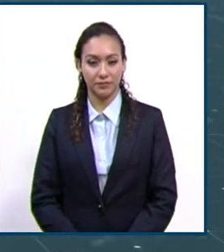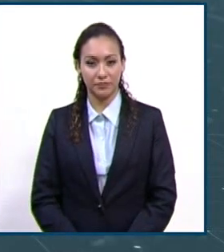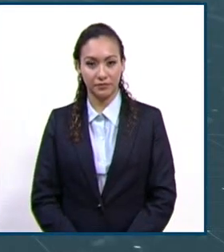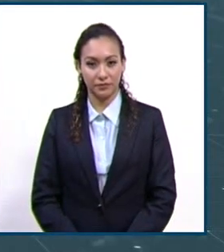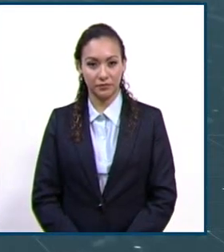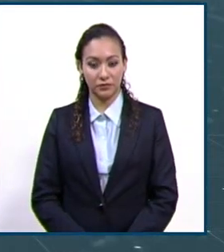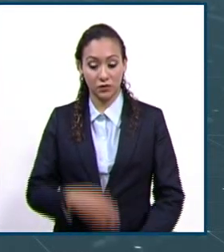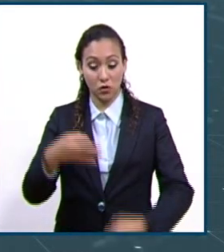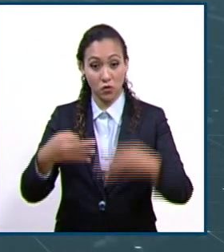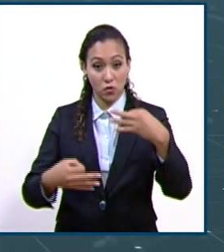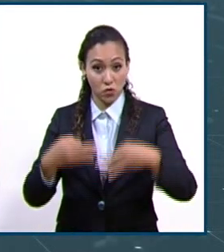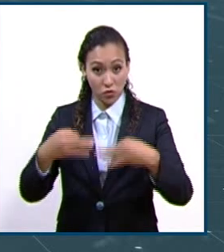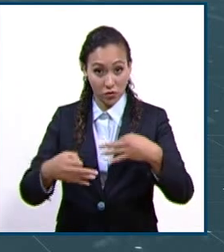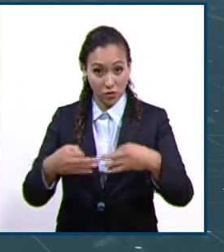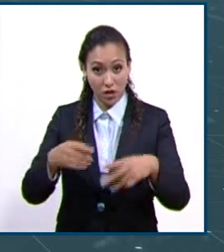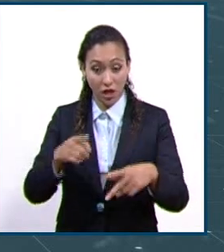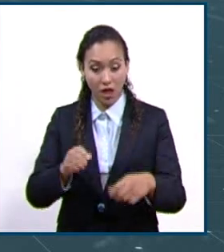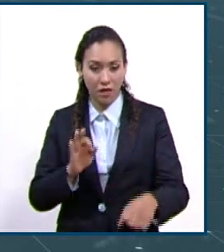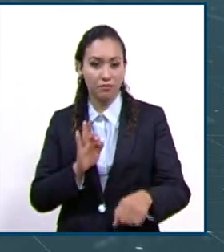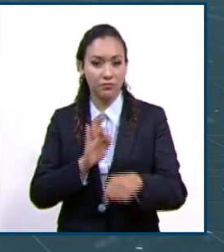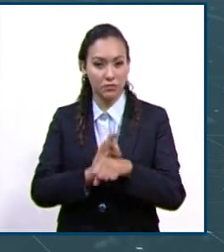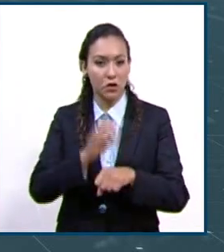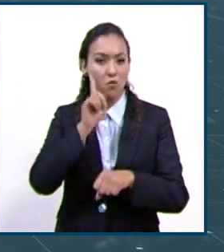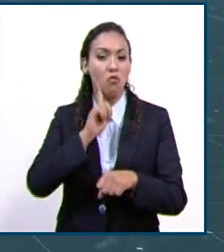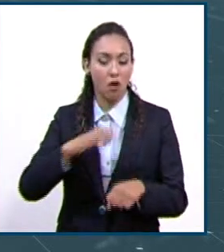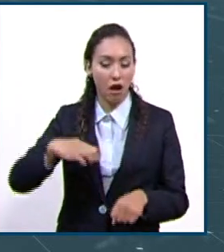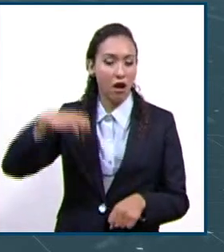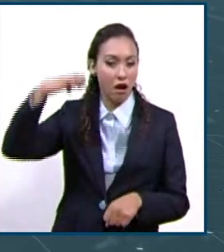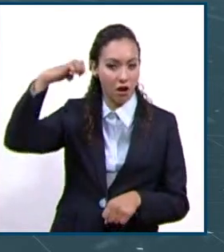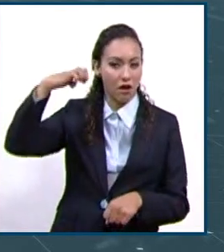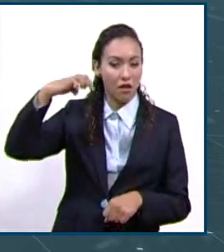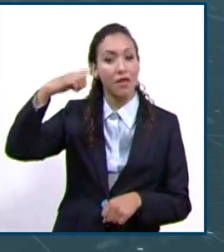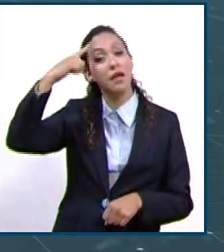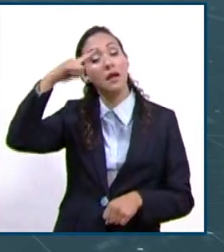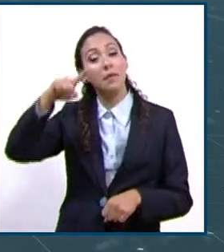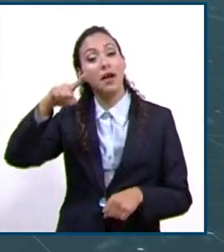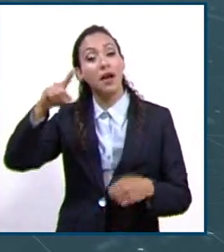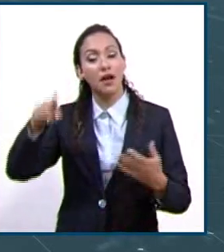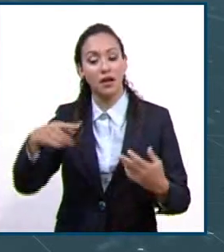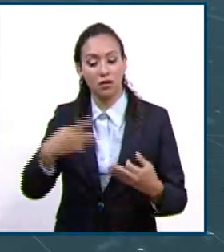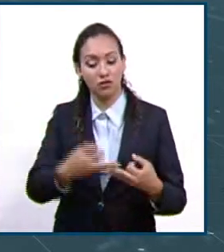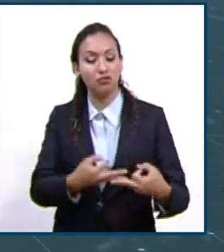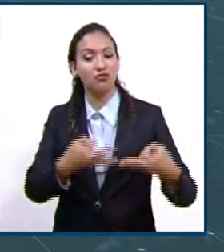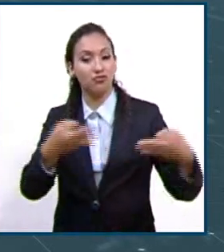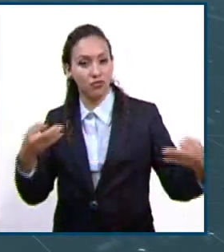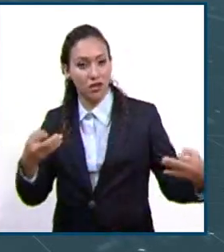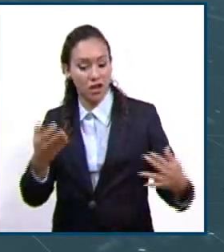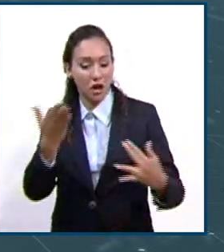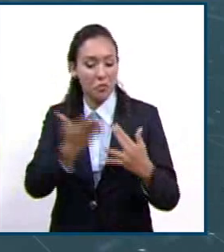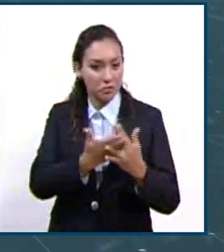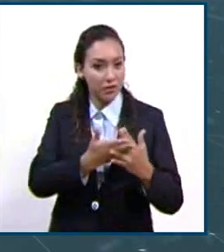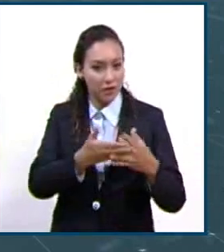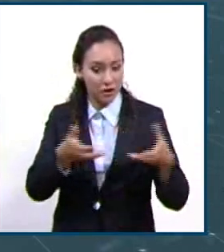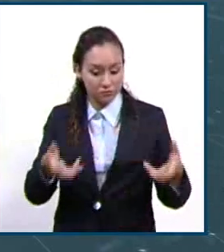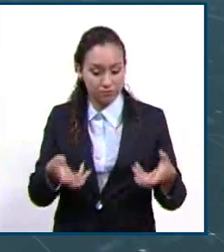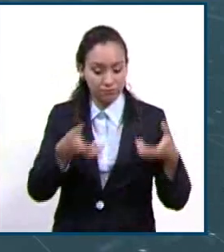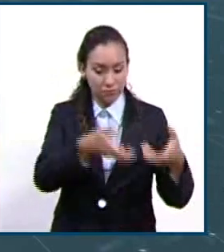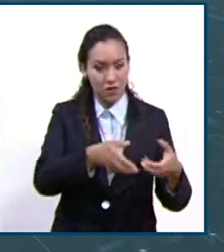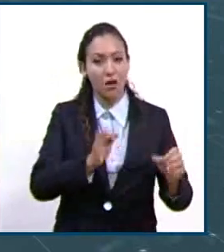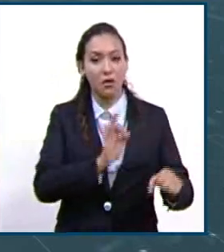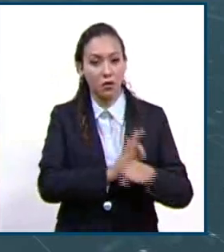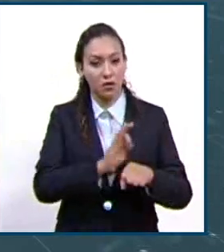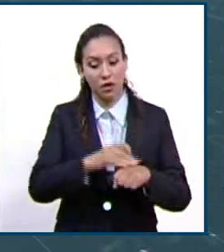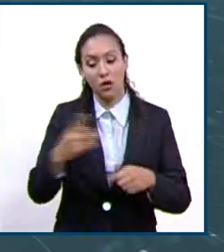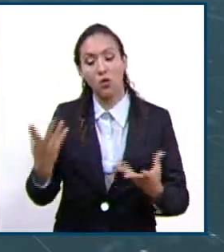Juzgado de Distrito ampara a mujer adulta mayor para conservar la propiedad de la mitad de las tierras ejidales adquiridas con su